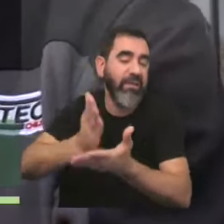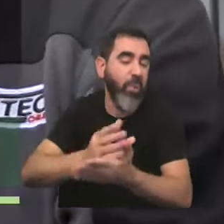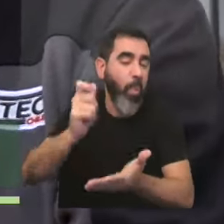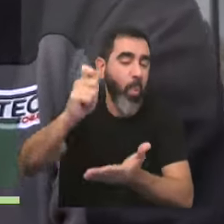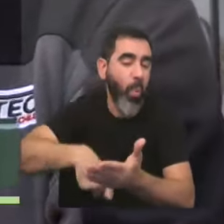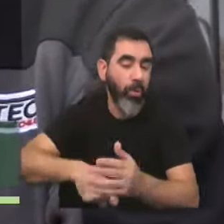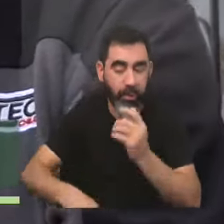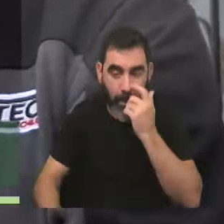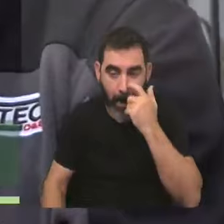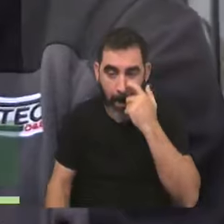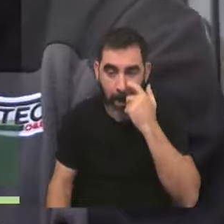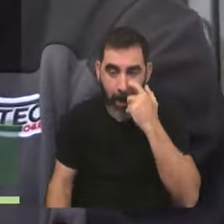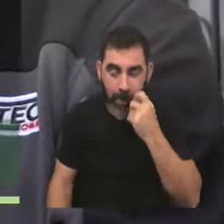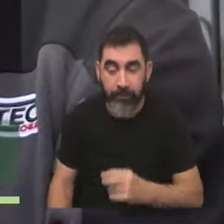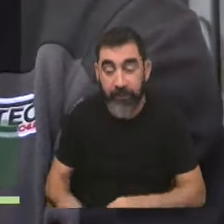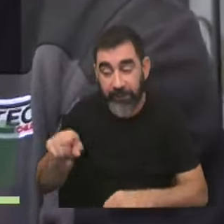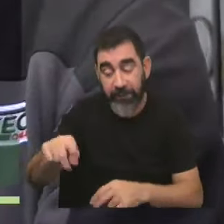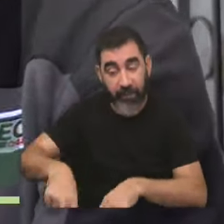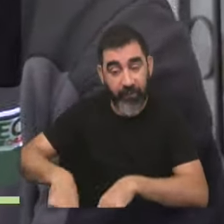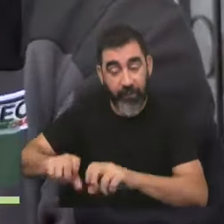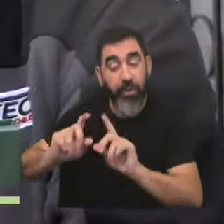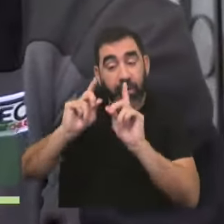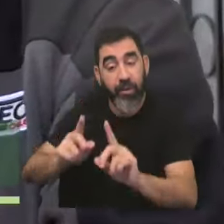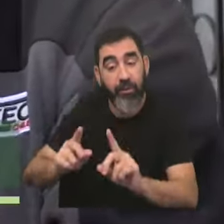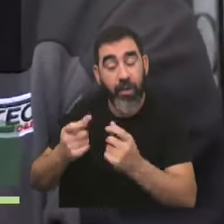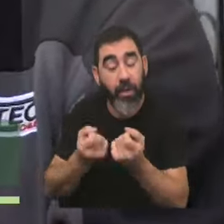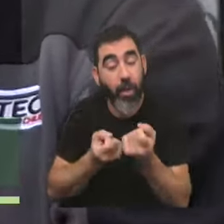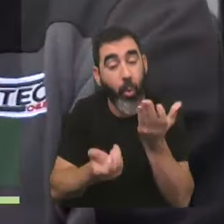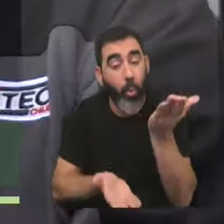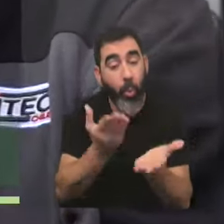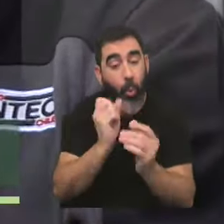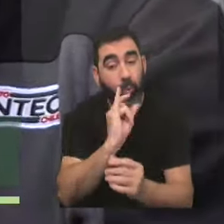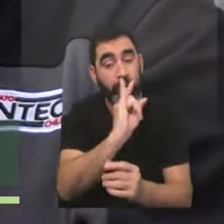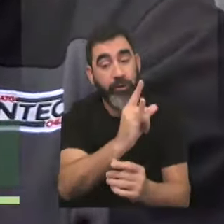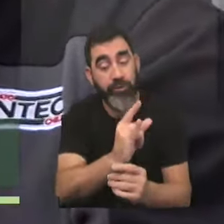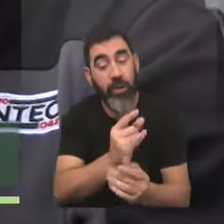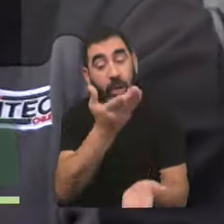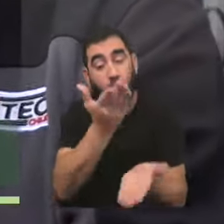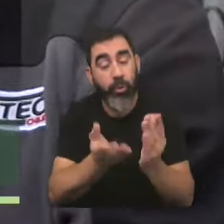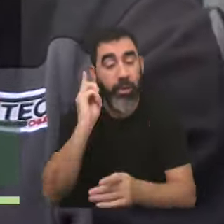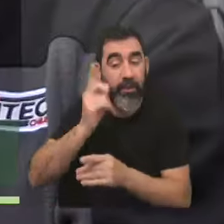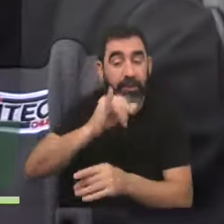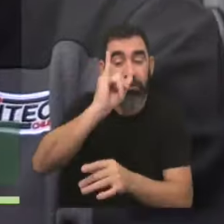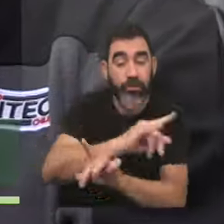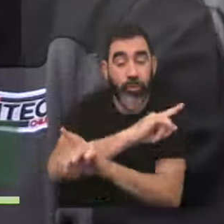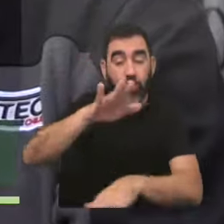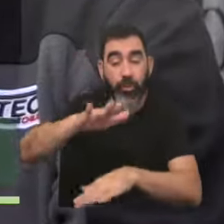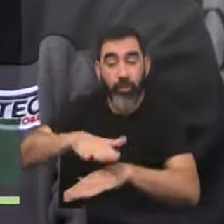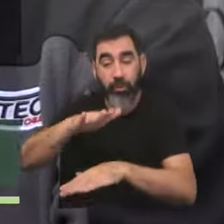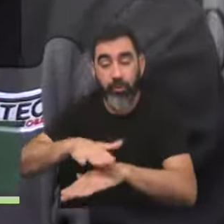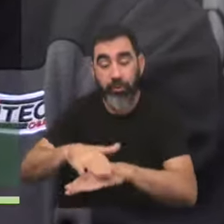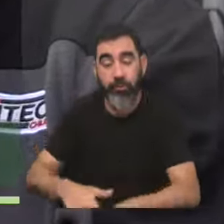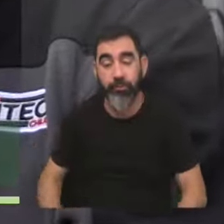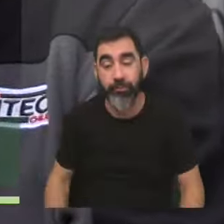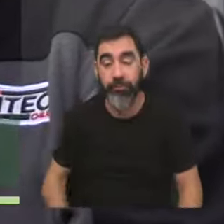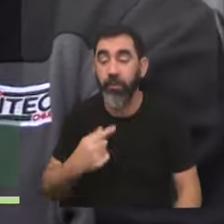lo nosotros decimos que ese tipo de investigación tiene que ser volcado en la justicia y la justicia determinar si hay responsable Entonces yo creo que eso